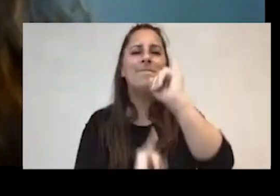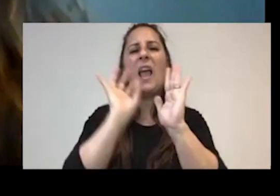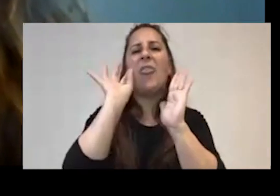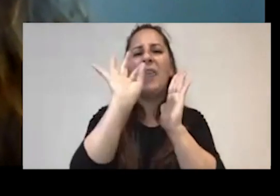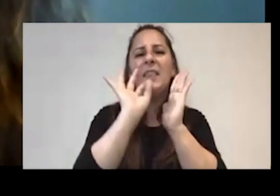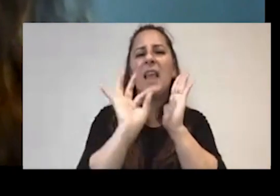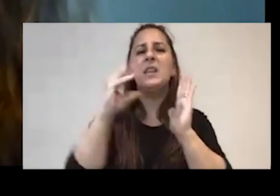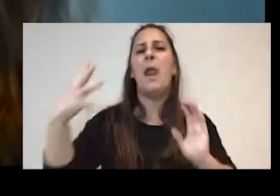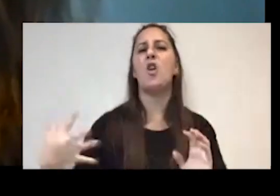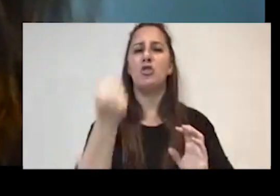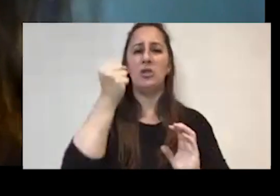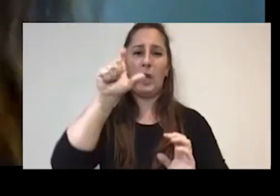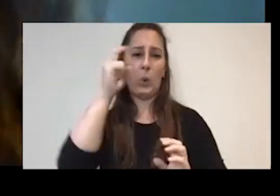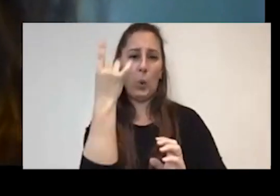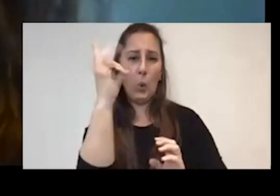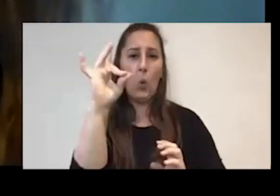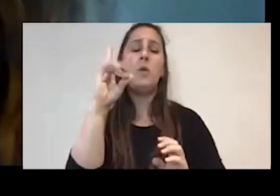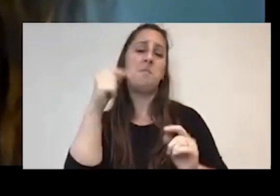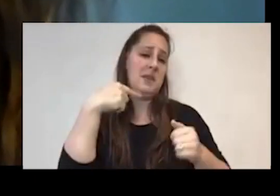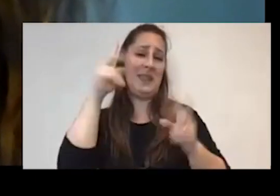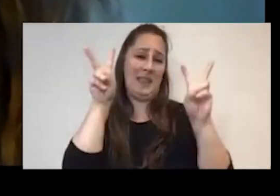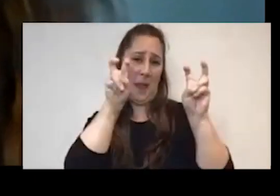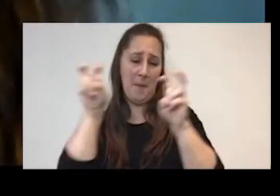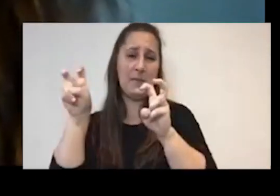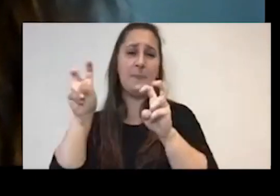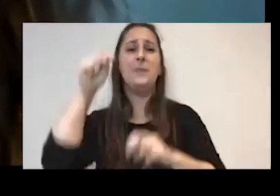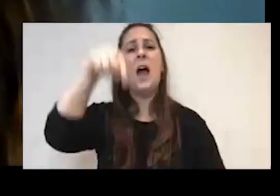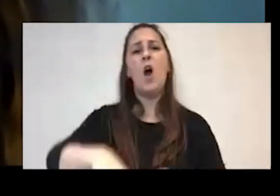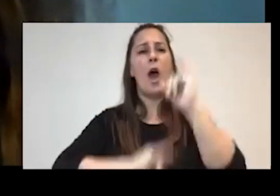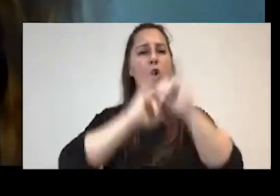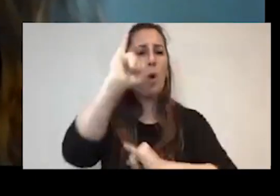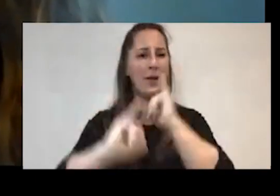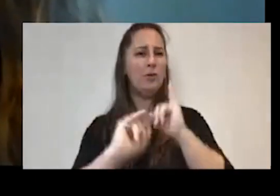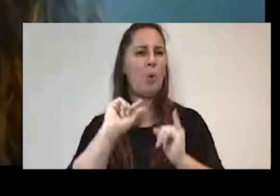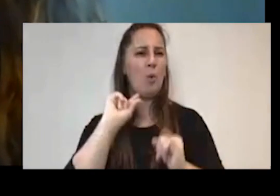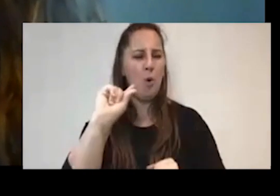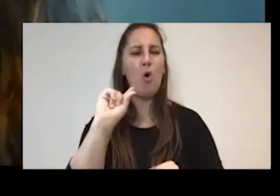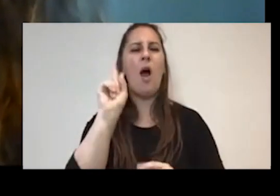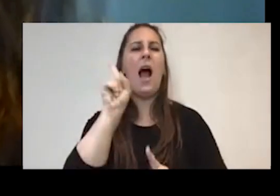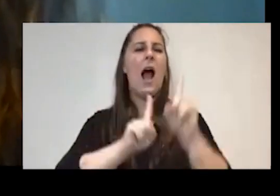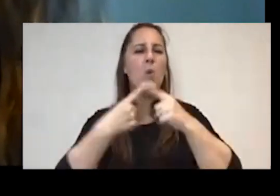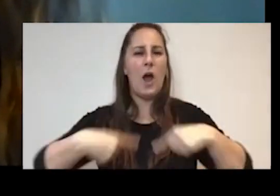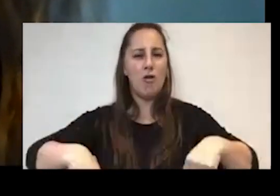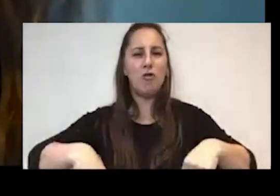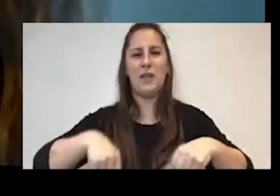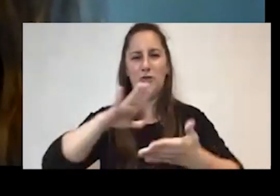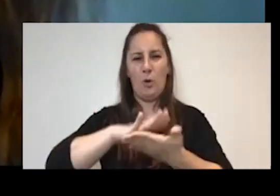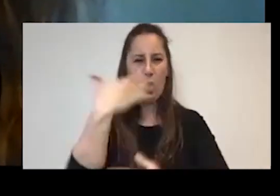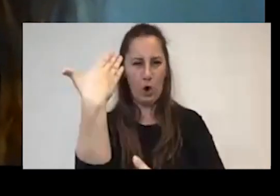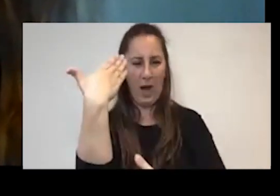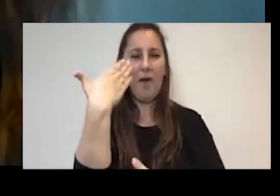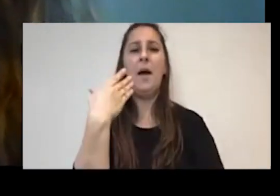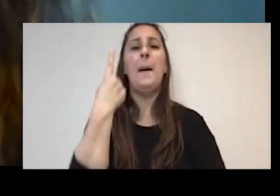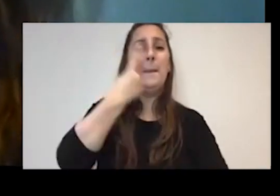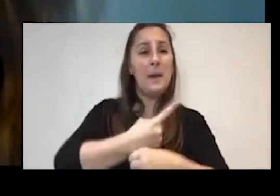para la obtención del CUD y los derechos que surgen del mismo. Ahora paso a comentarles un poco algunas consideraciones de la jornada. En primer